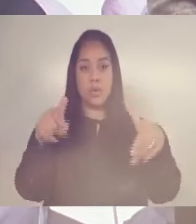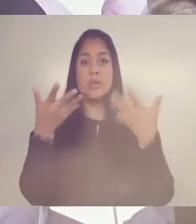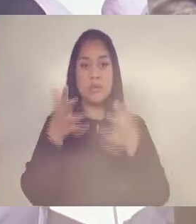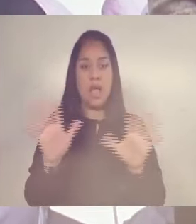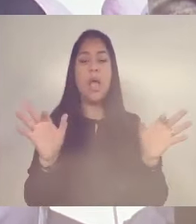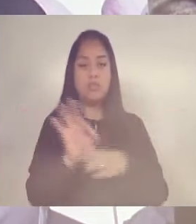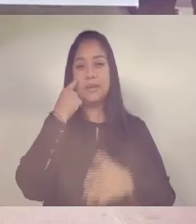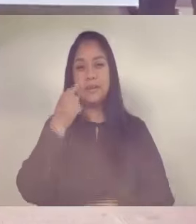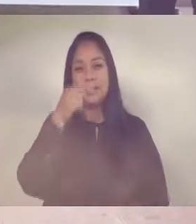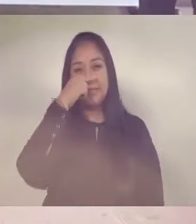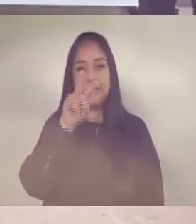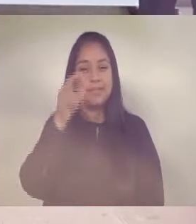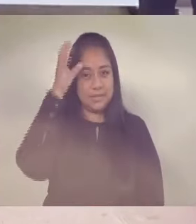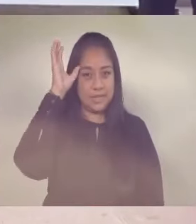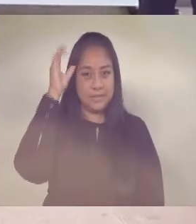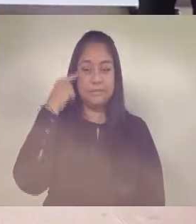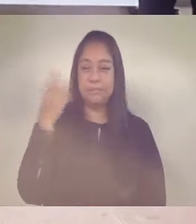funcionales. Muchísimas gracias.